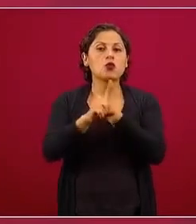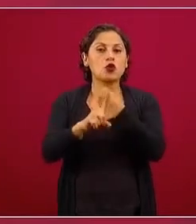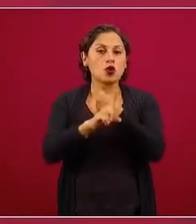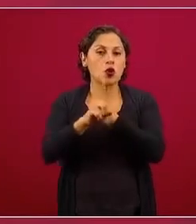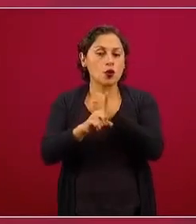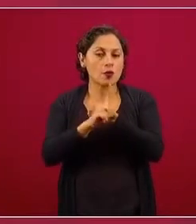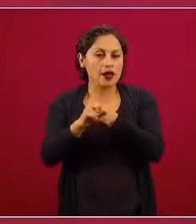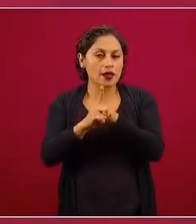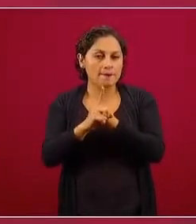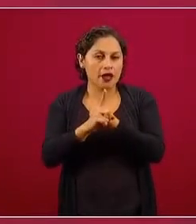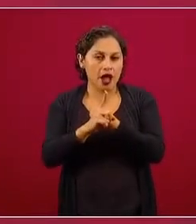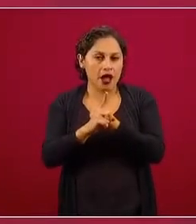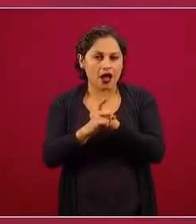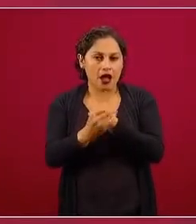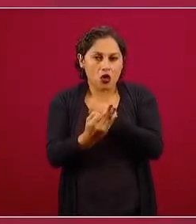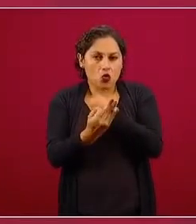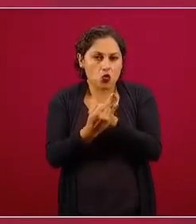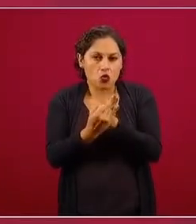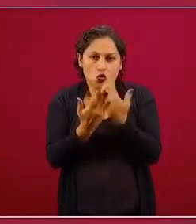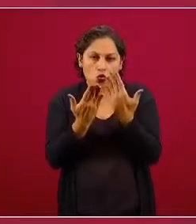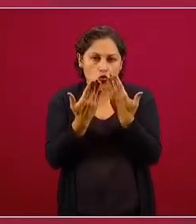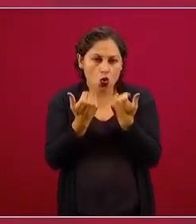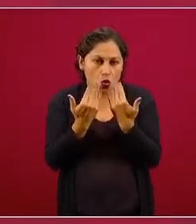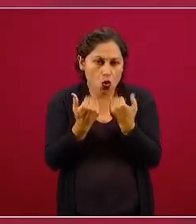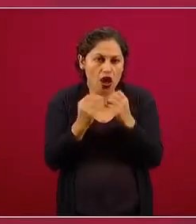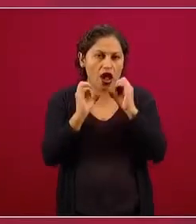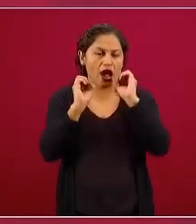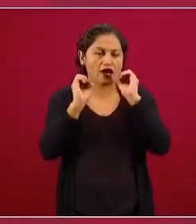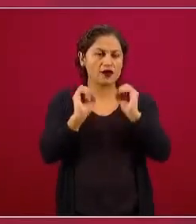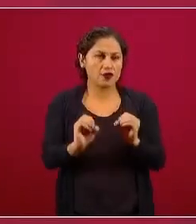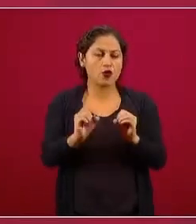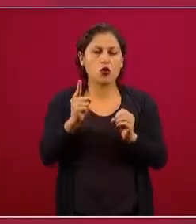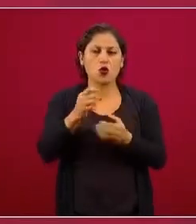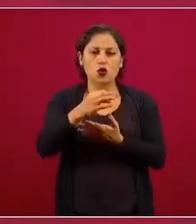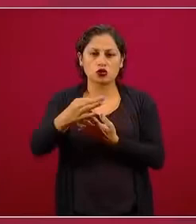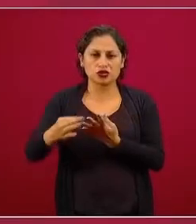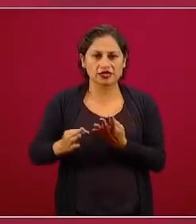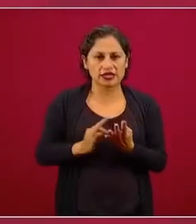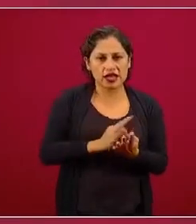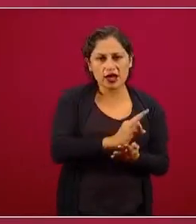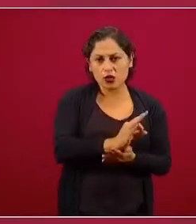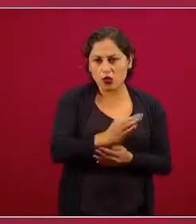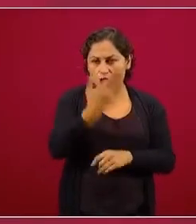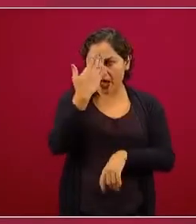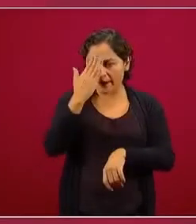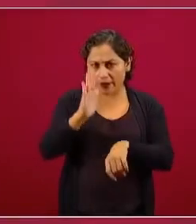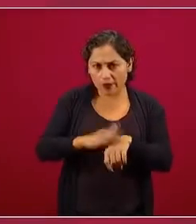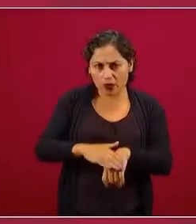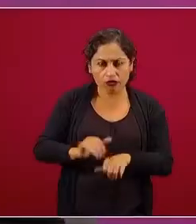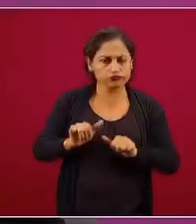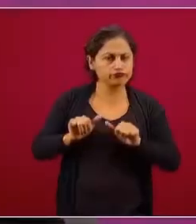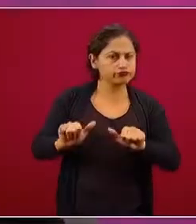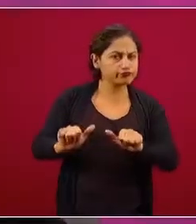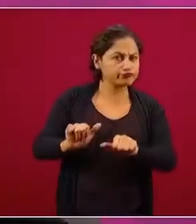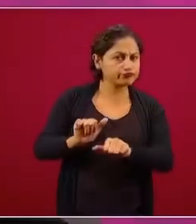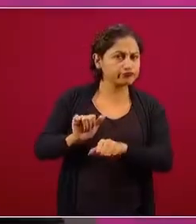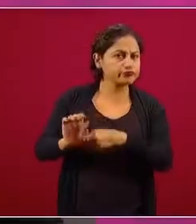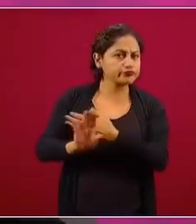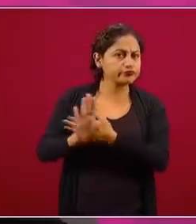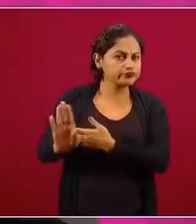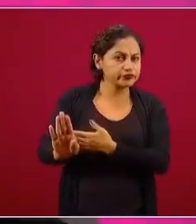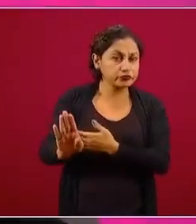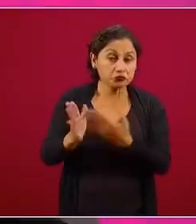desarrollar anticuerpos o inmunidad celular que en su momento prevenga nuevamente de la infección, pues entonces se